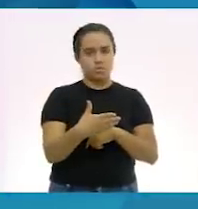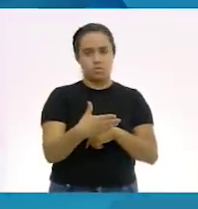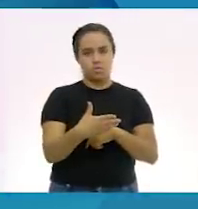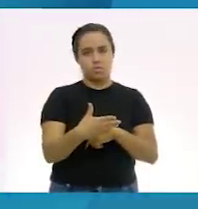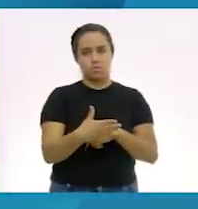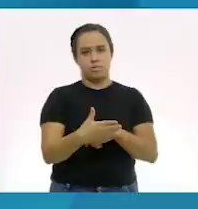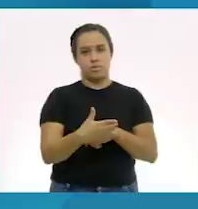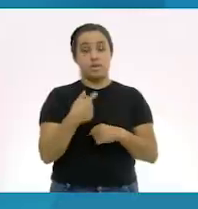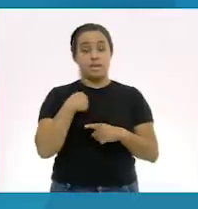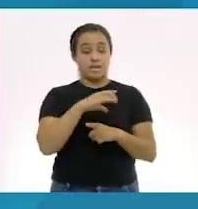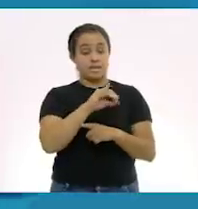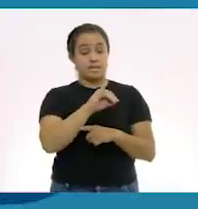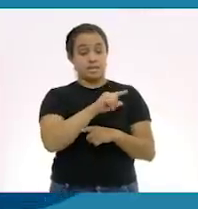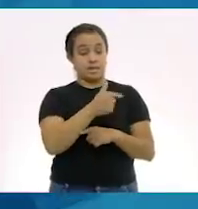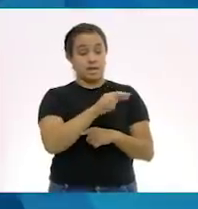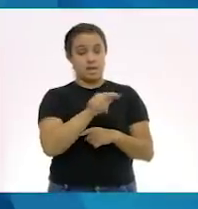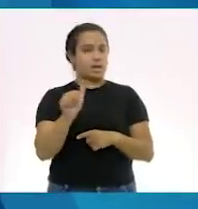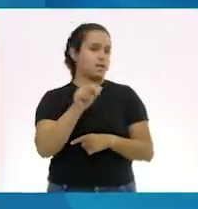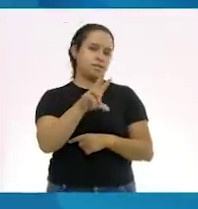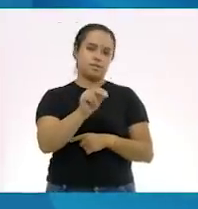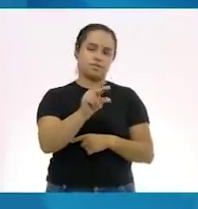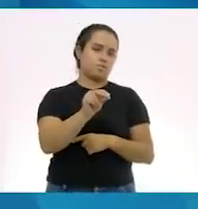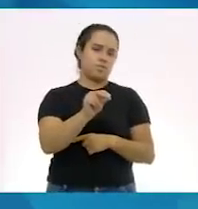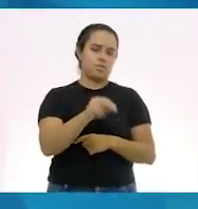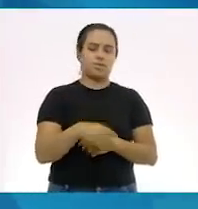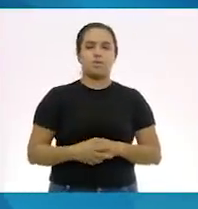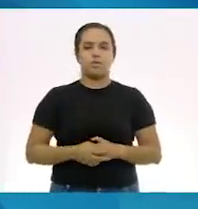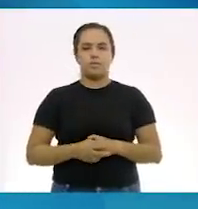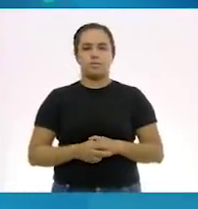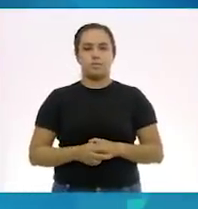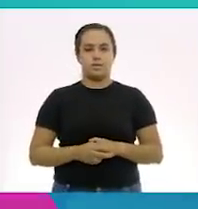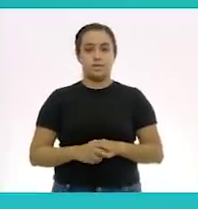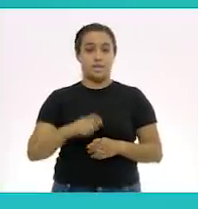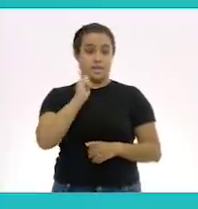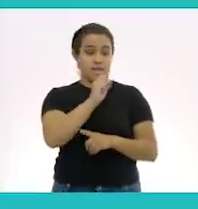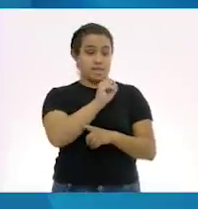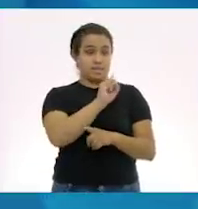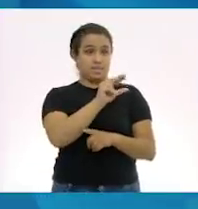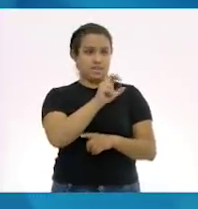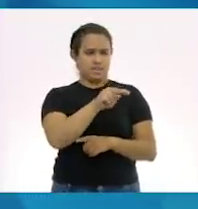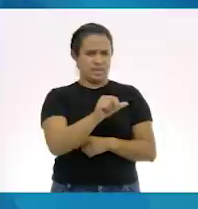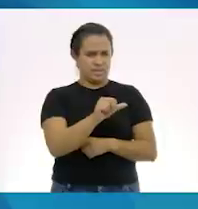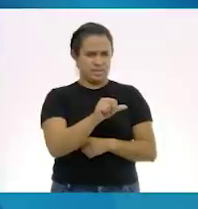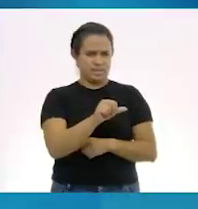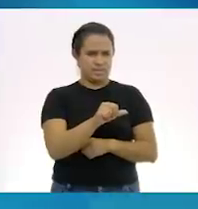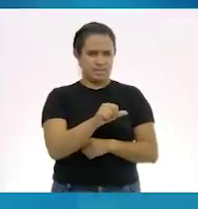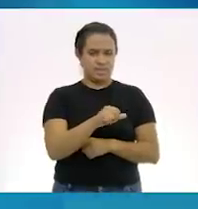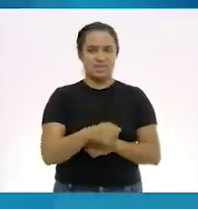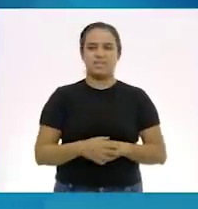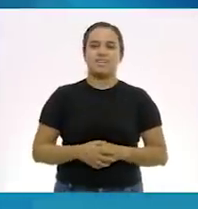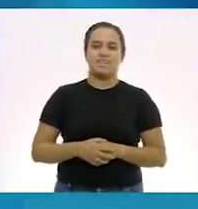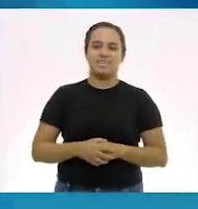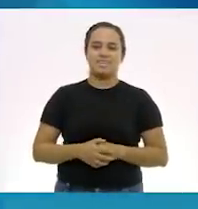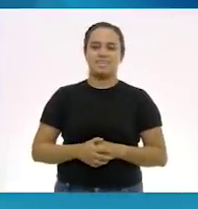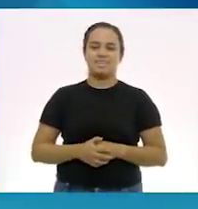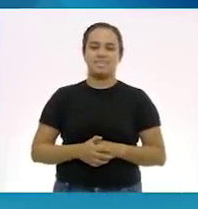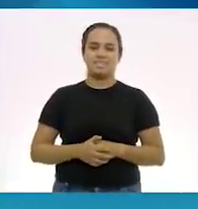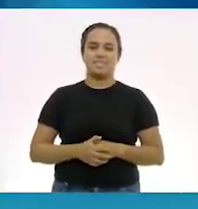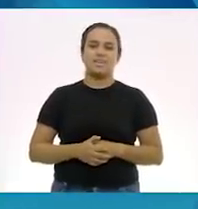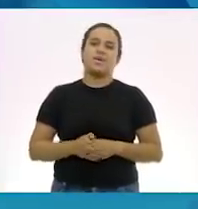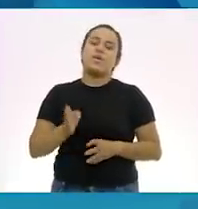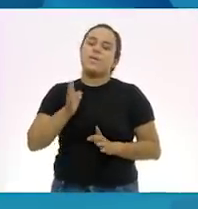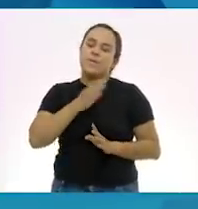¿Qué te parece ahora? Si para que los niños vean que Aníbal está realizando la actividad, vamos a darle un giro a este juego. Aníbal